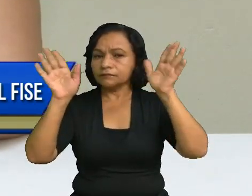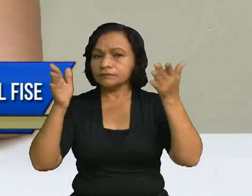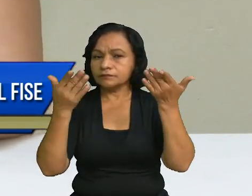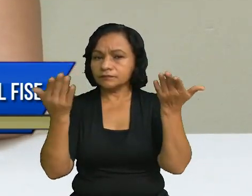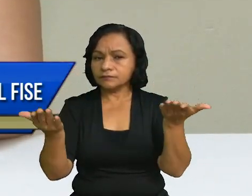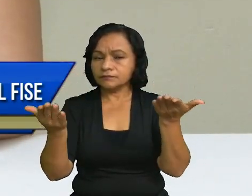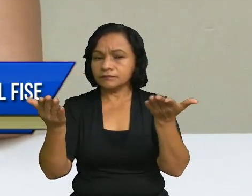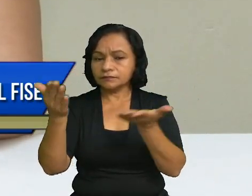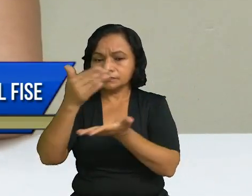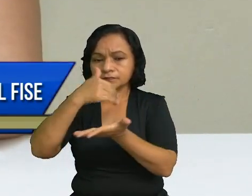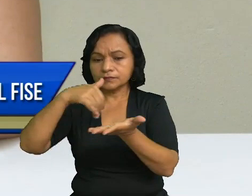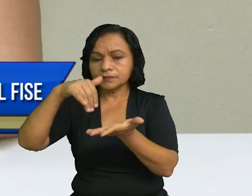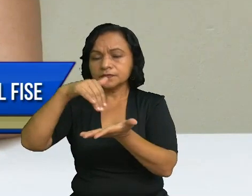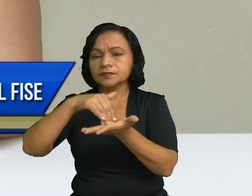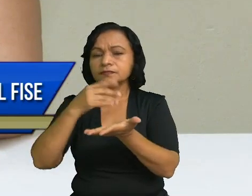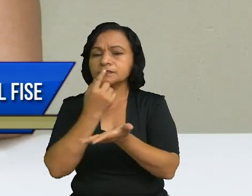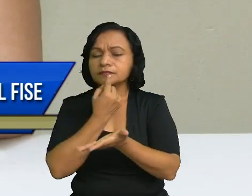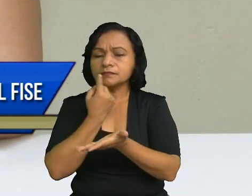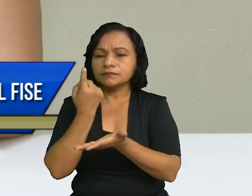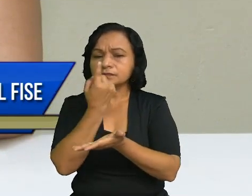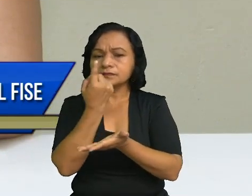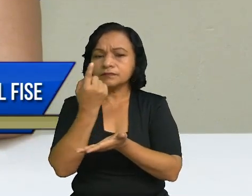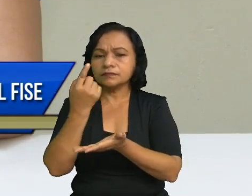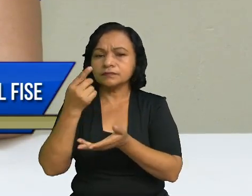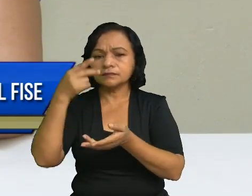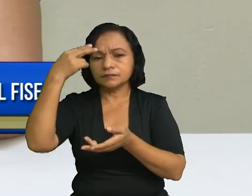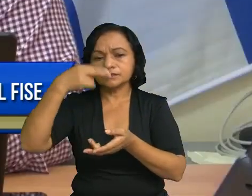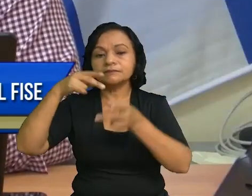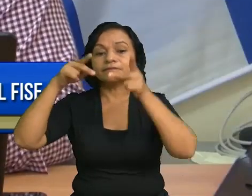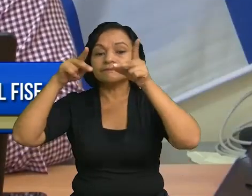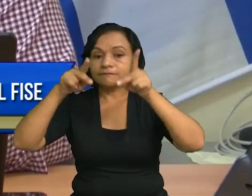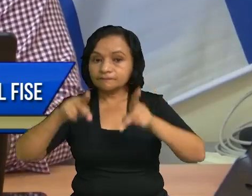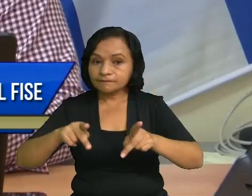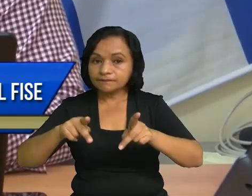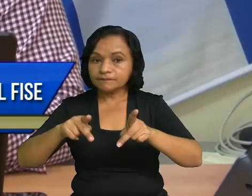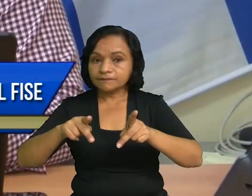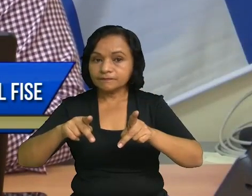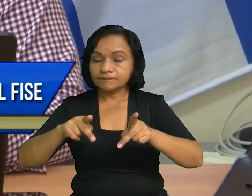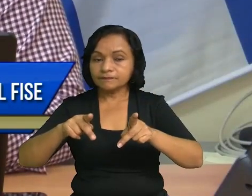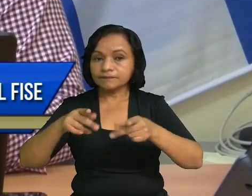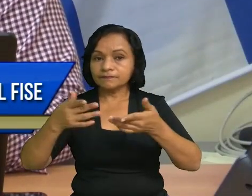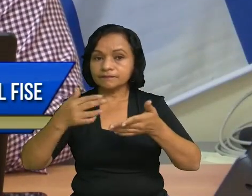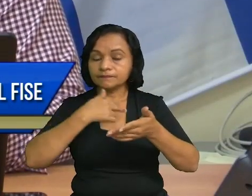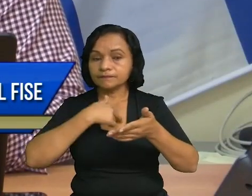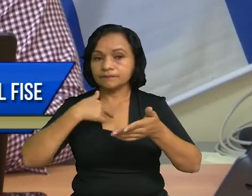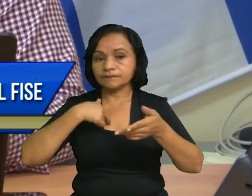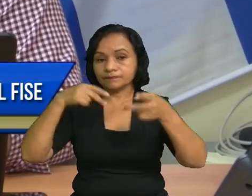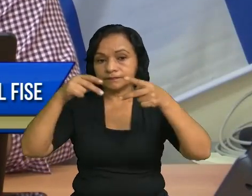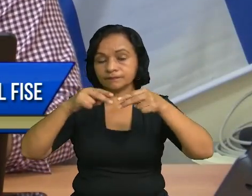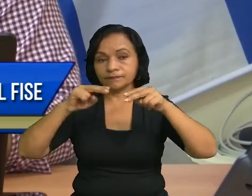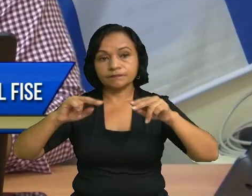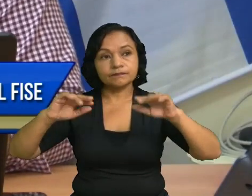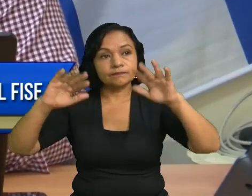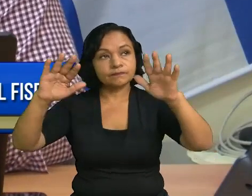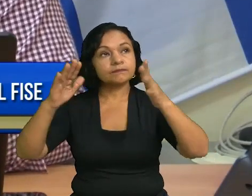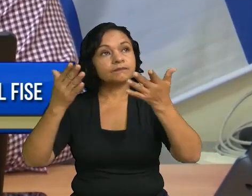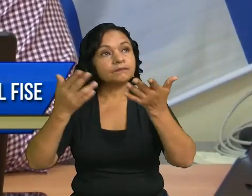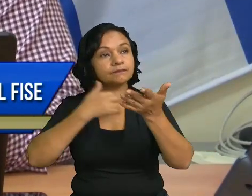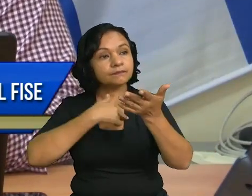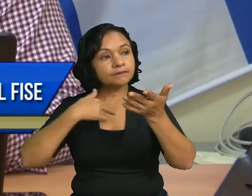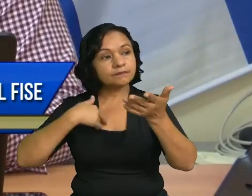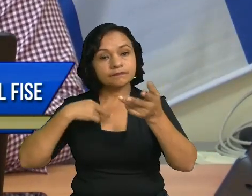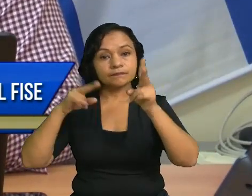en el centro de nuestro accionar deben estar siempre las personas el sistema de gestión ambiental institucional se ensambla